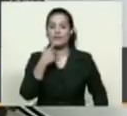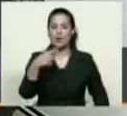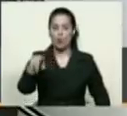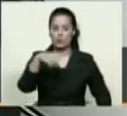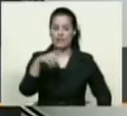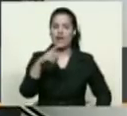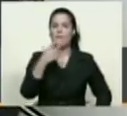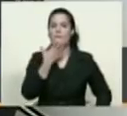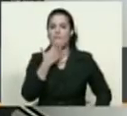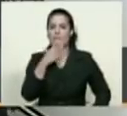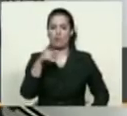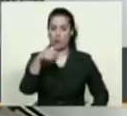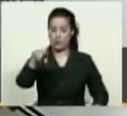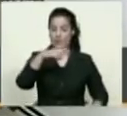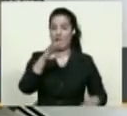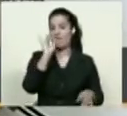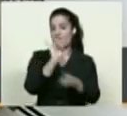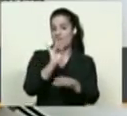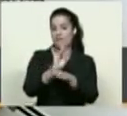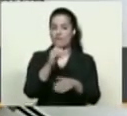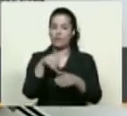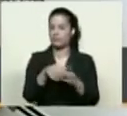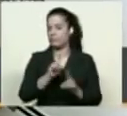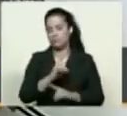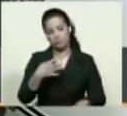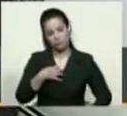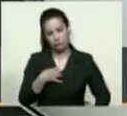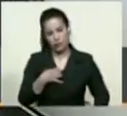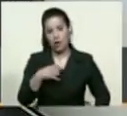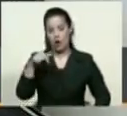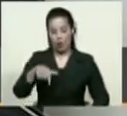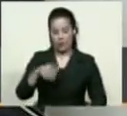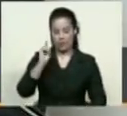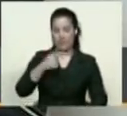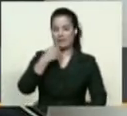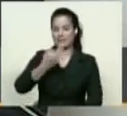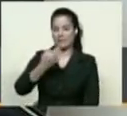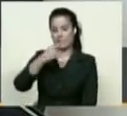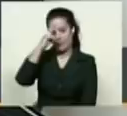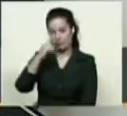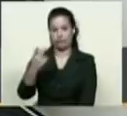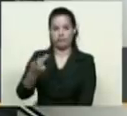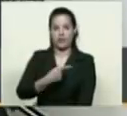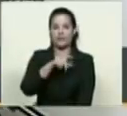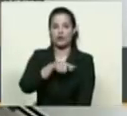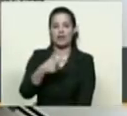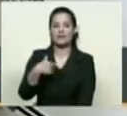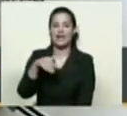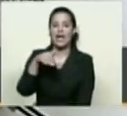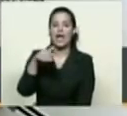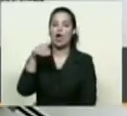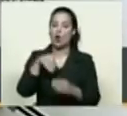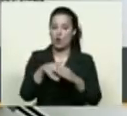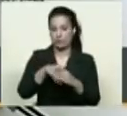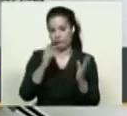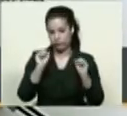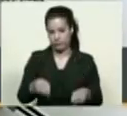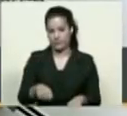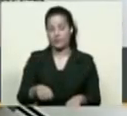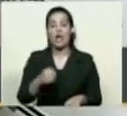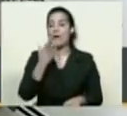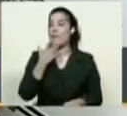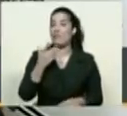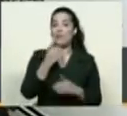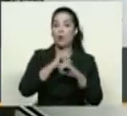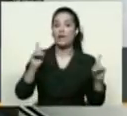puede invitar a votar y es lo que estamos haciendo el día de hoy. Que la gente escoja, que el pueblo escoja. Lo que es realmente democrático